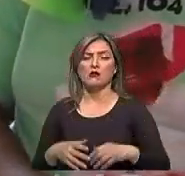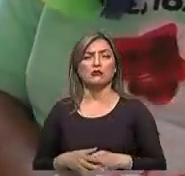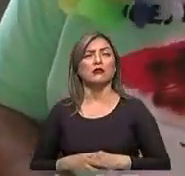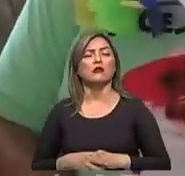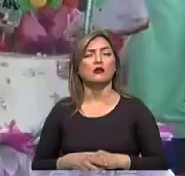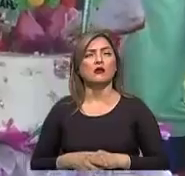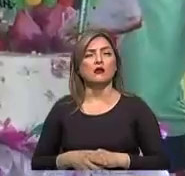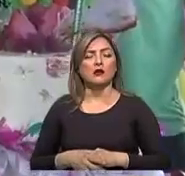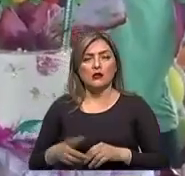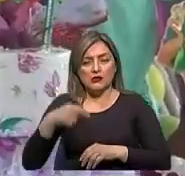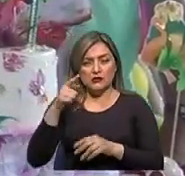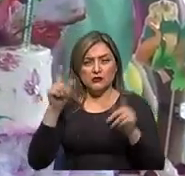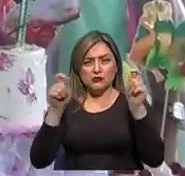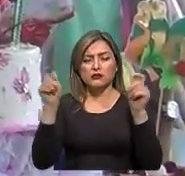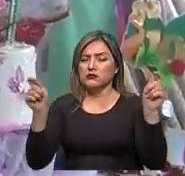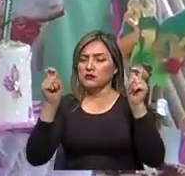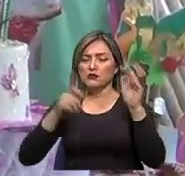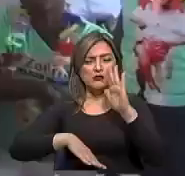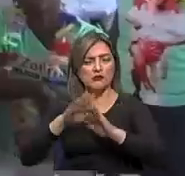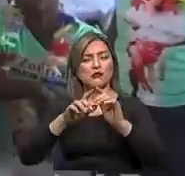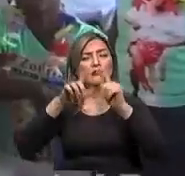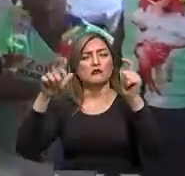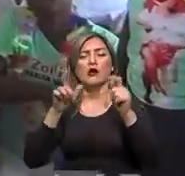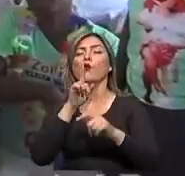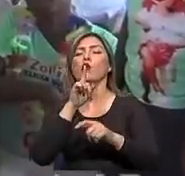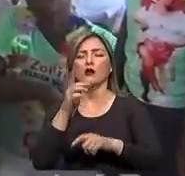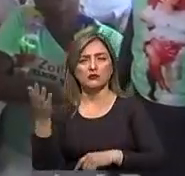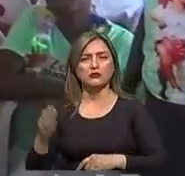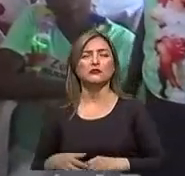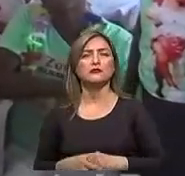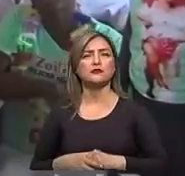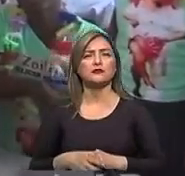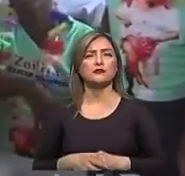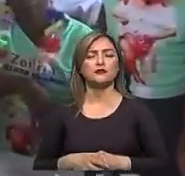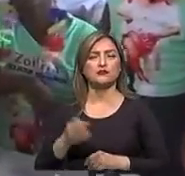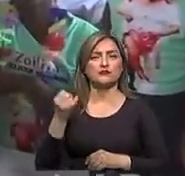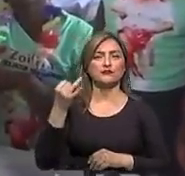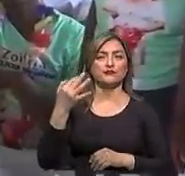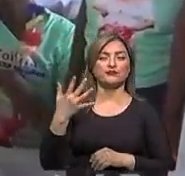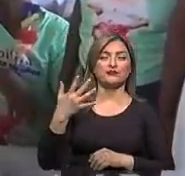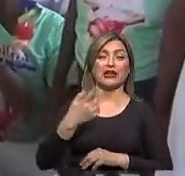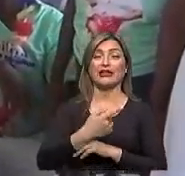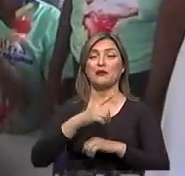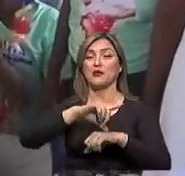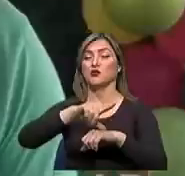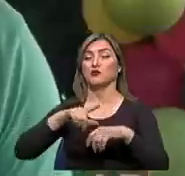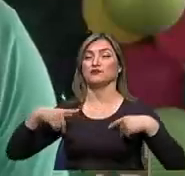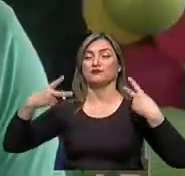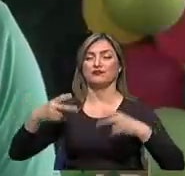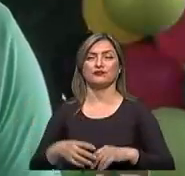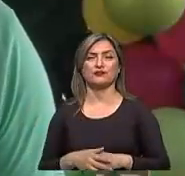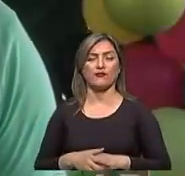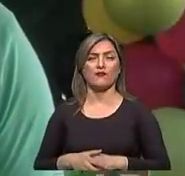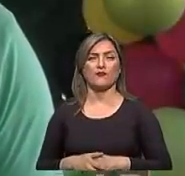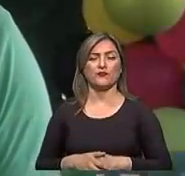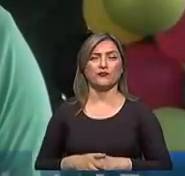esperan hacer un festejo mucho mayor en el cumpleaños de doña Zoila. Y llevan la cuenta de los días que ella ha vivido. Ha